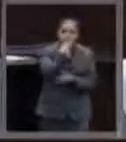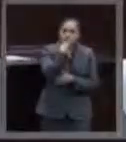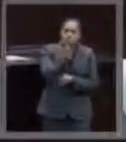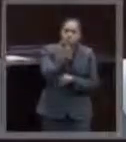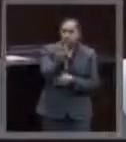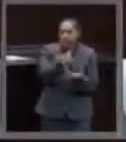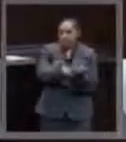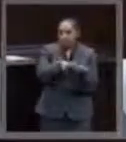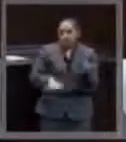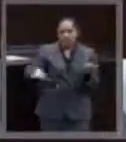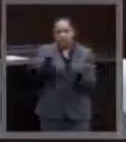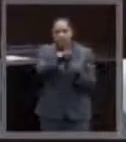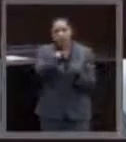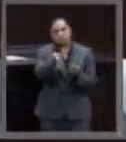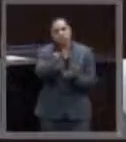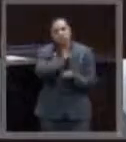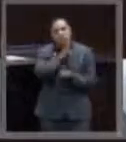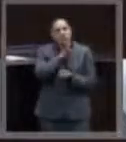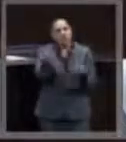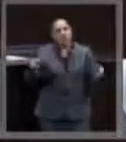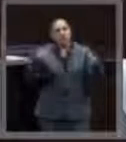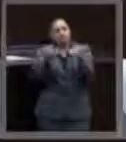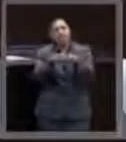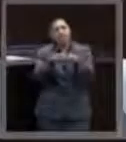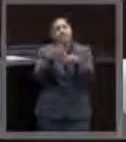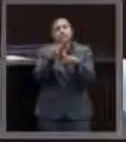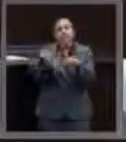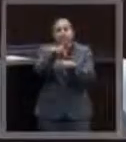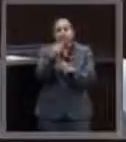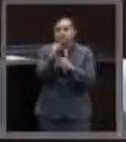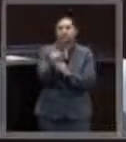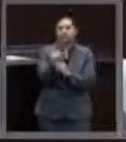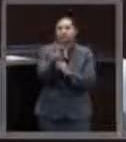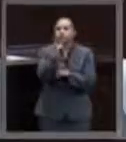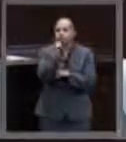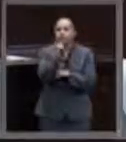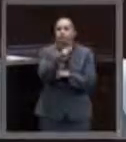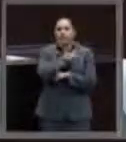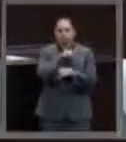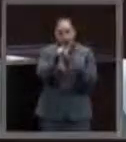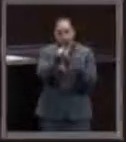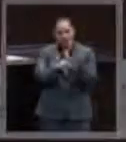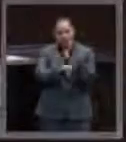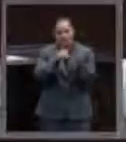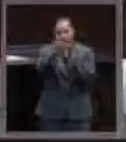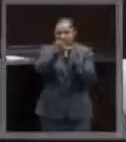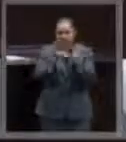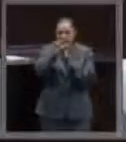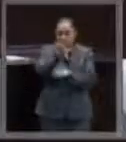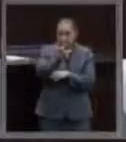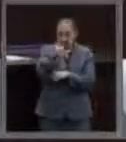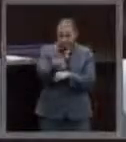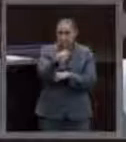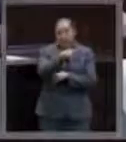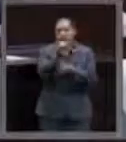el congreso está limitado a la atribución que le genera la reforma del artículo 73 que fue